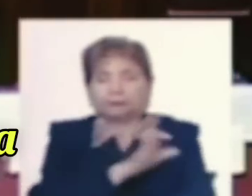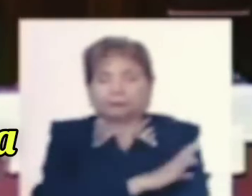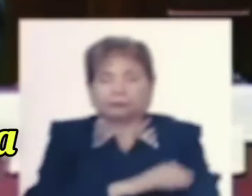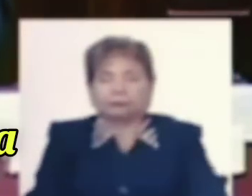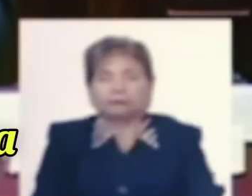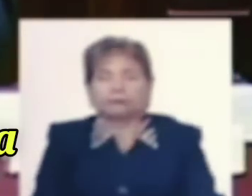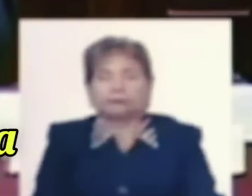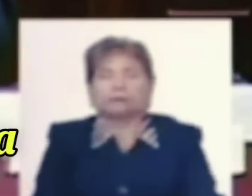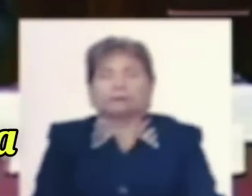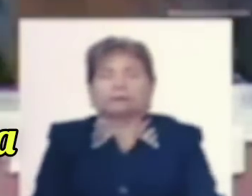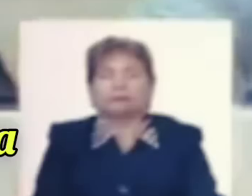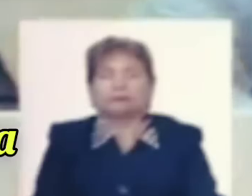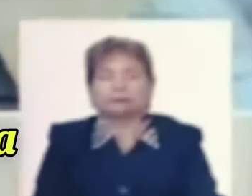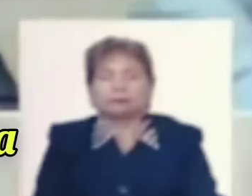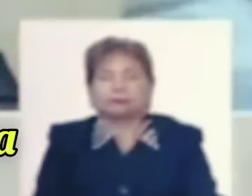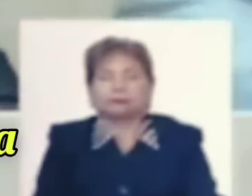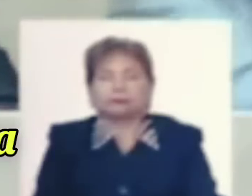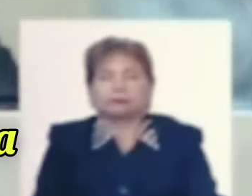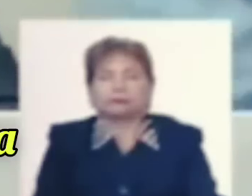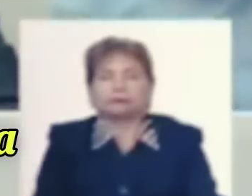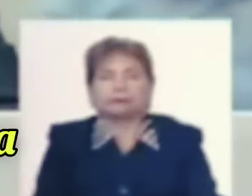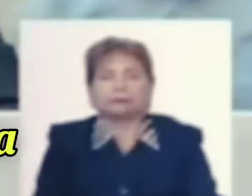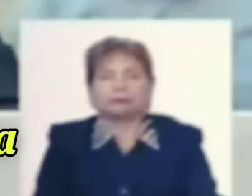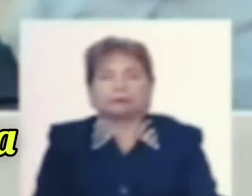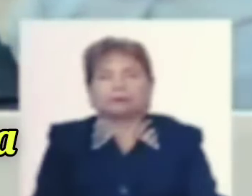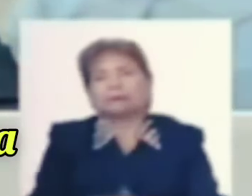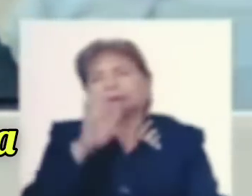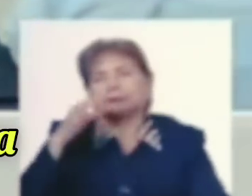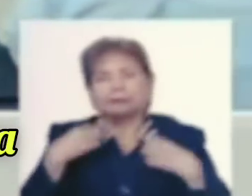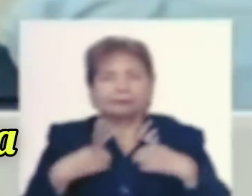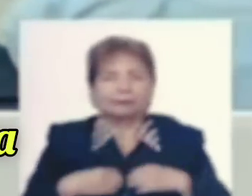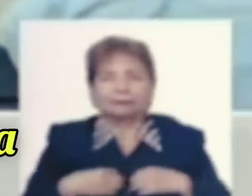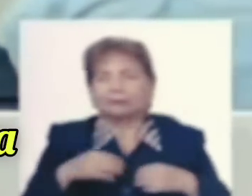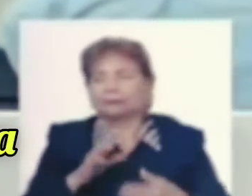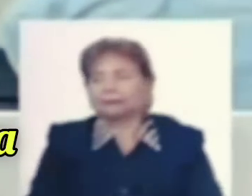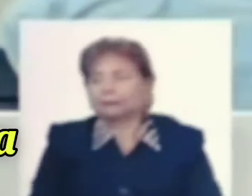fiscalización. Señor presidente, si me permite el uso de la palabra.